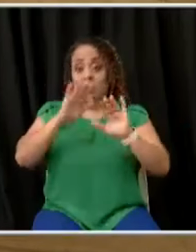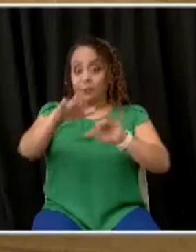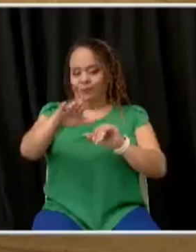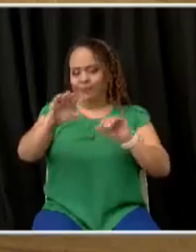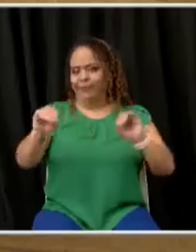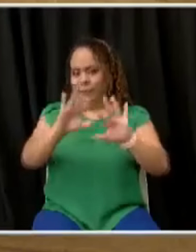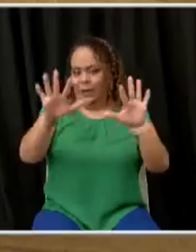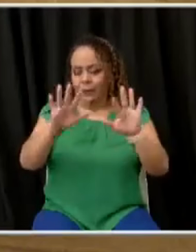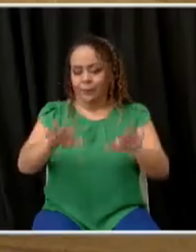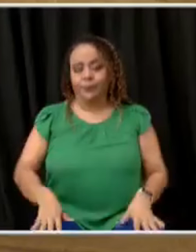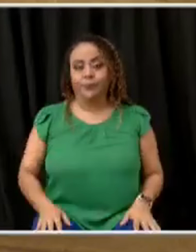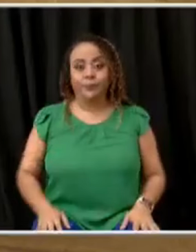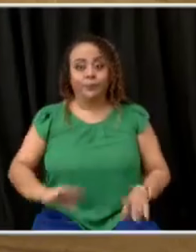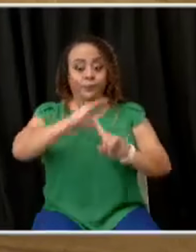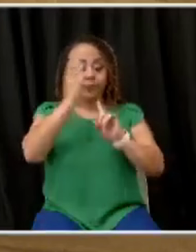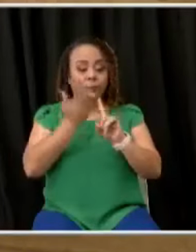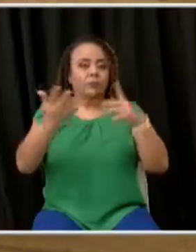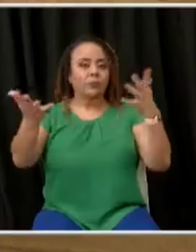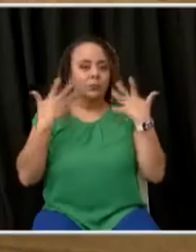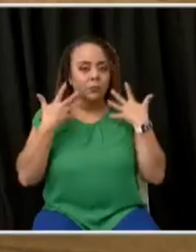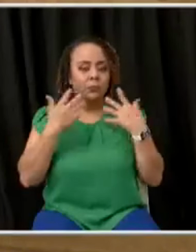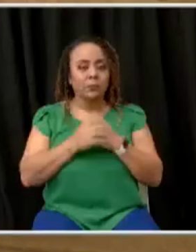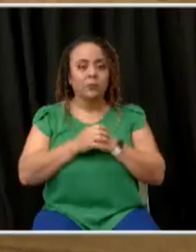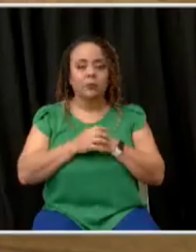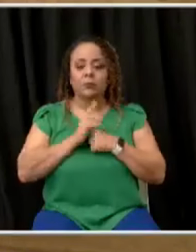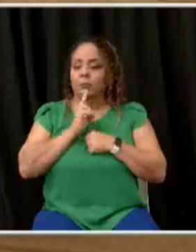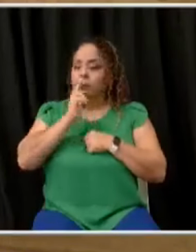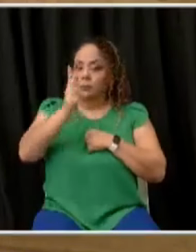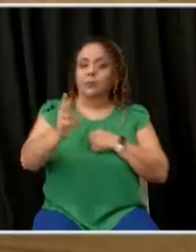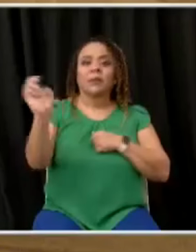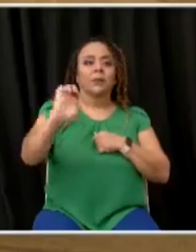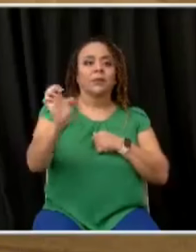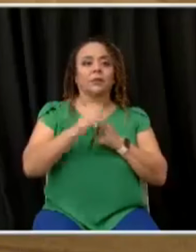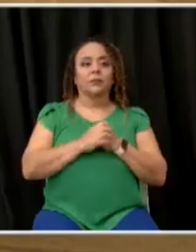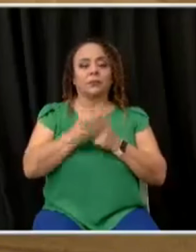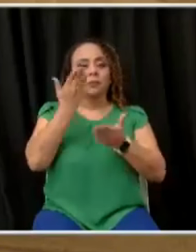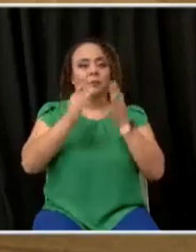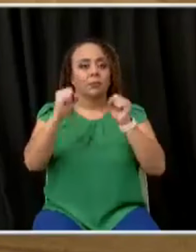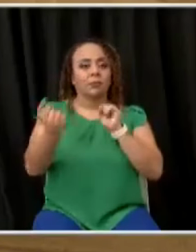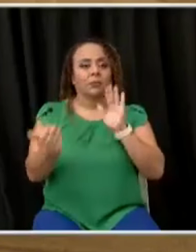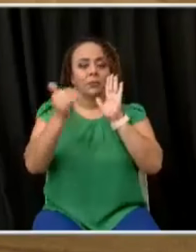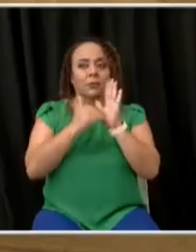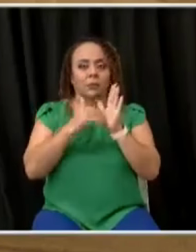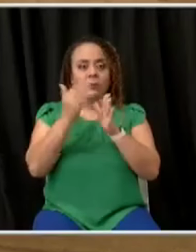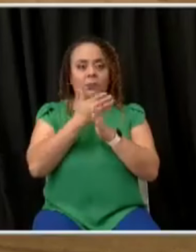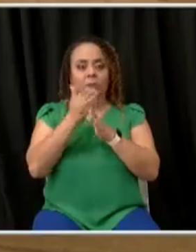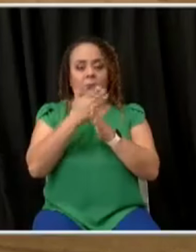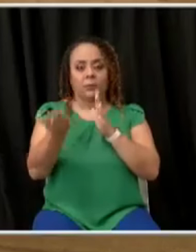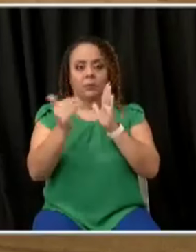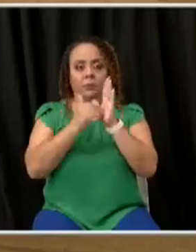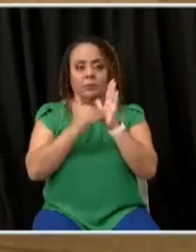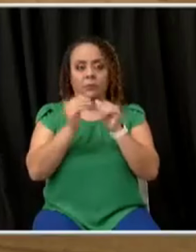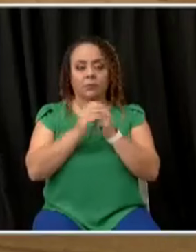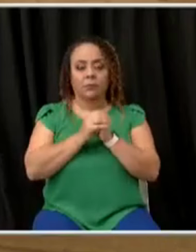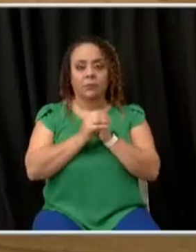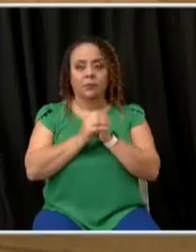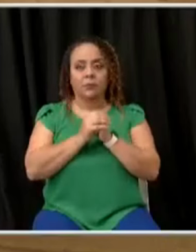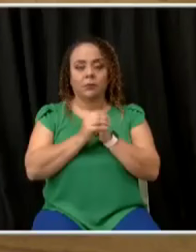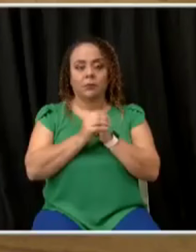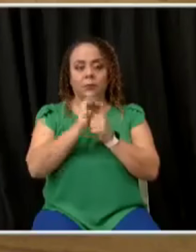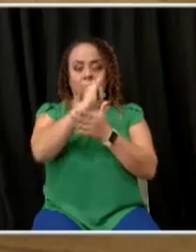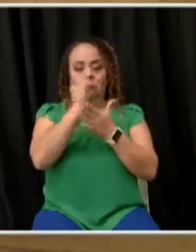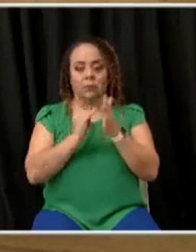entonces que el golpe de calor es una verdadera emergencia. Tal vez si podemos volver a compartir otra vez la filmina que